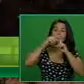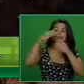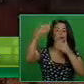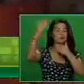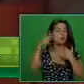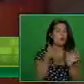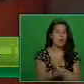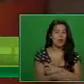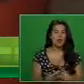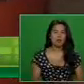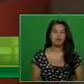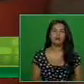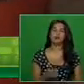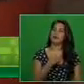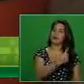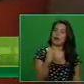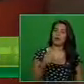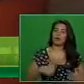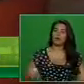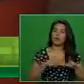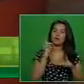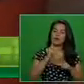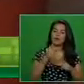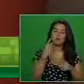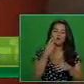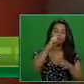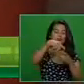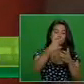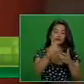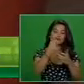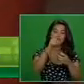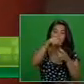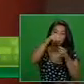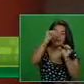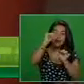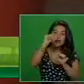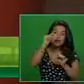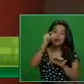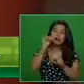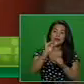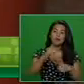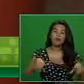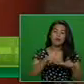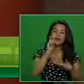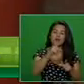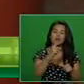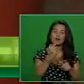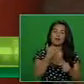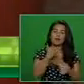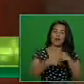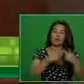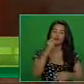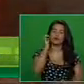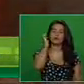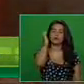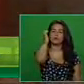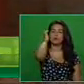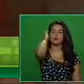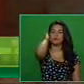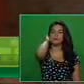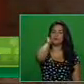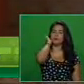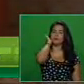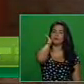para los años que vienen, es en cada uno de nuestros espacios producir la semilla que ese espacio va a necesitar, ¿no? Entonces, sabemos también de